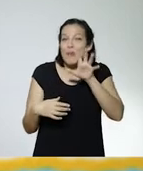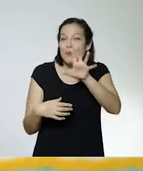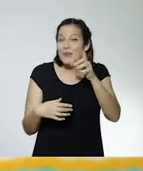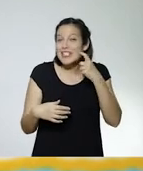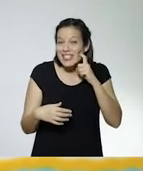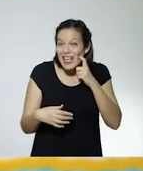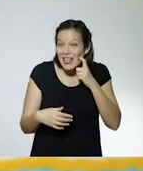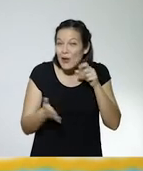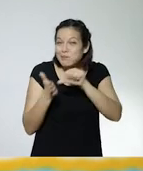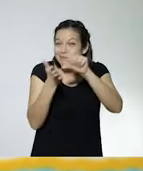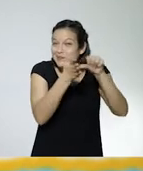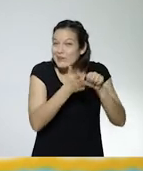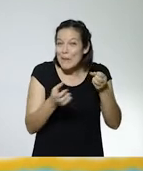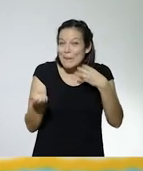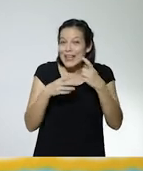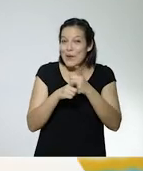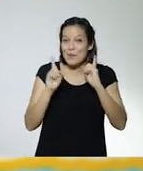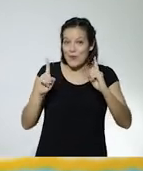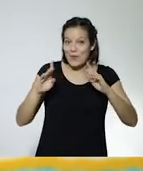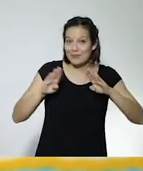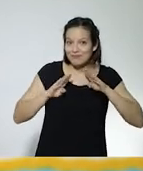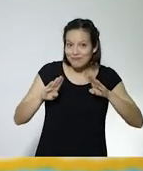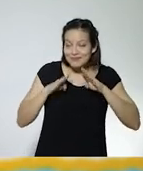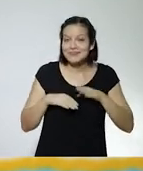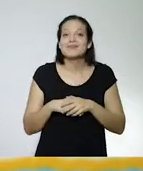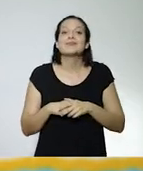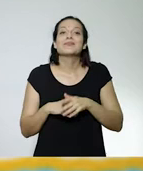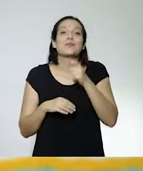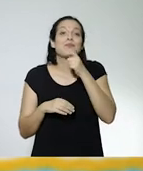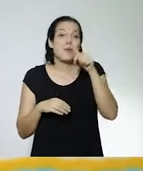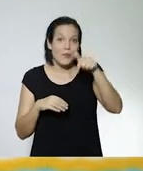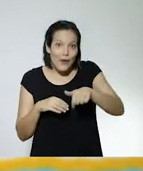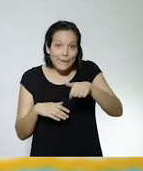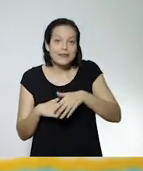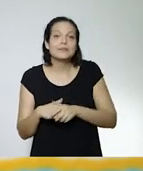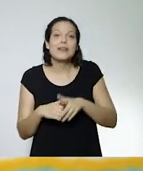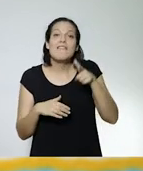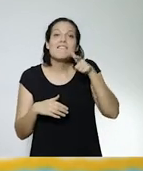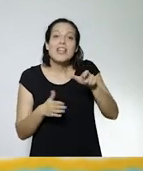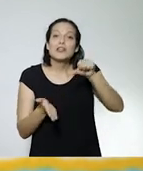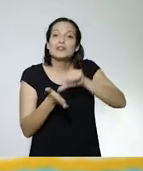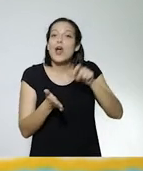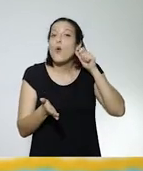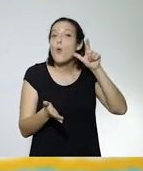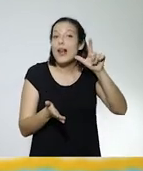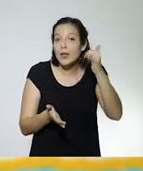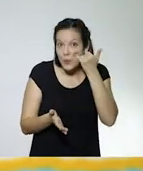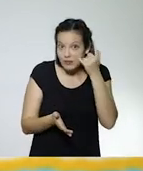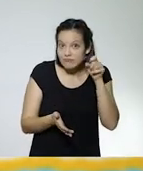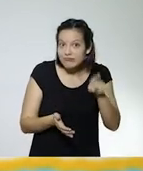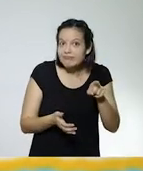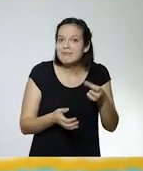que nos mandan los profes de educación física, como es este caso, el de la ciudad de Gualeguay, que nos